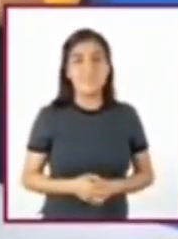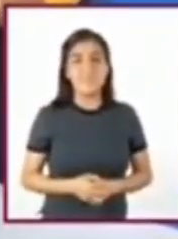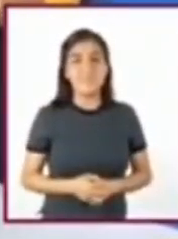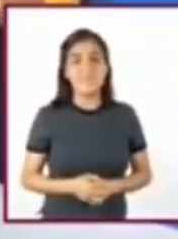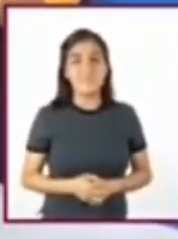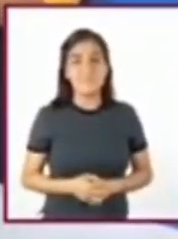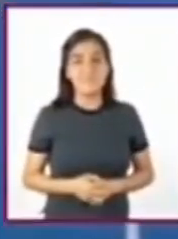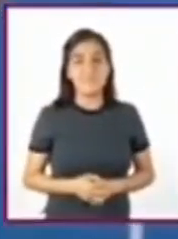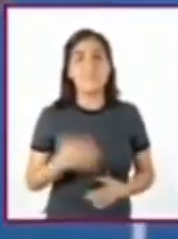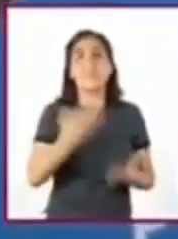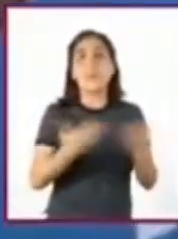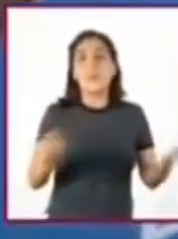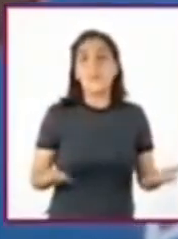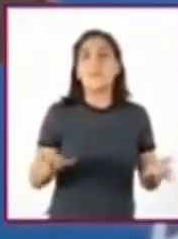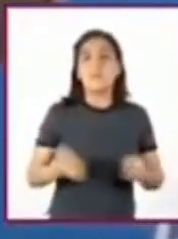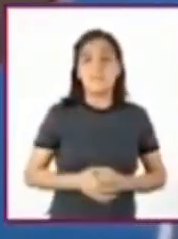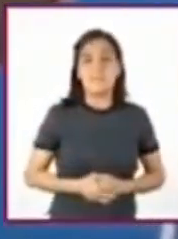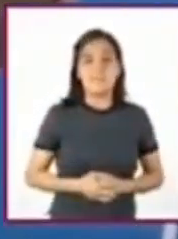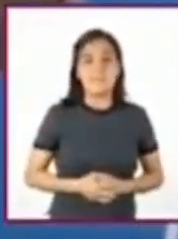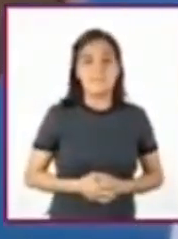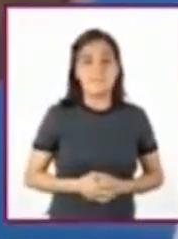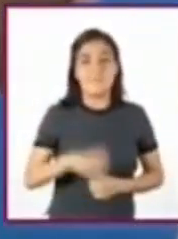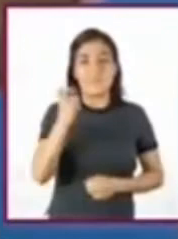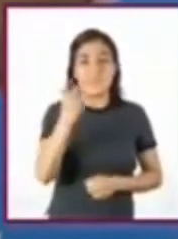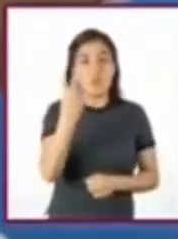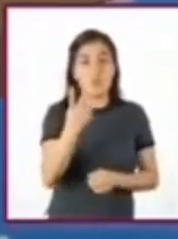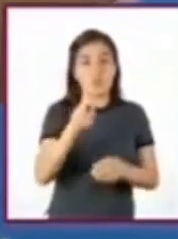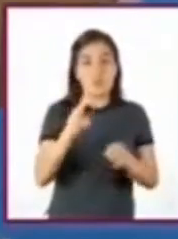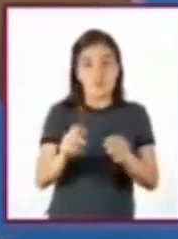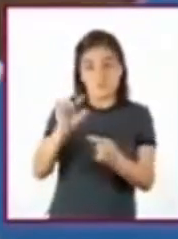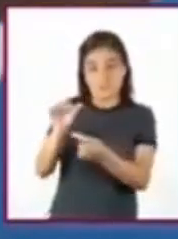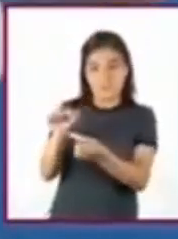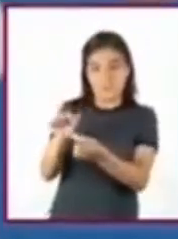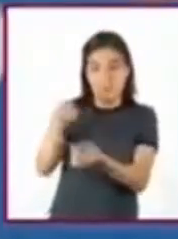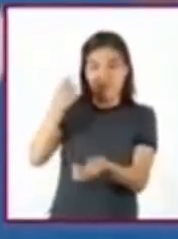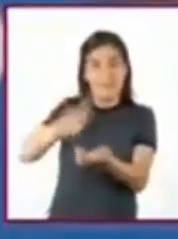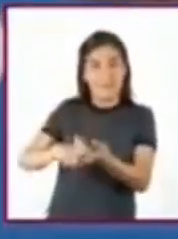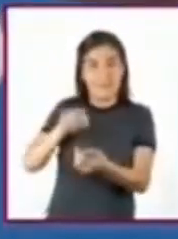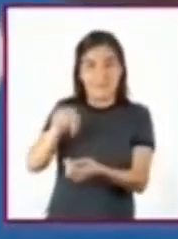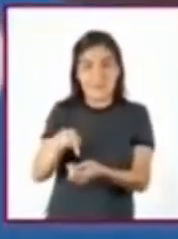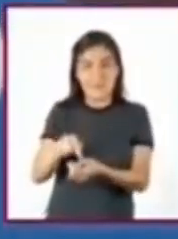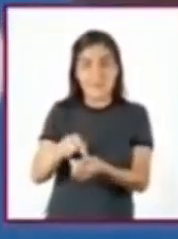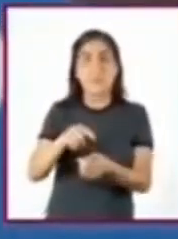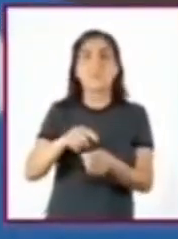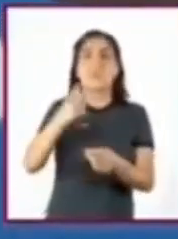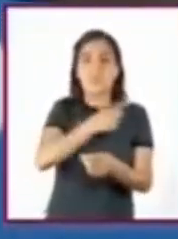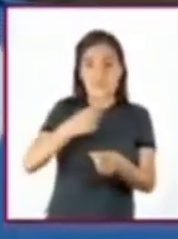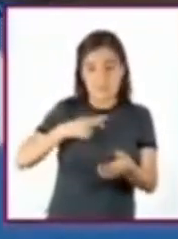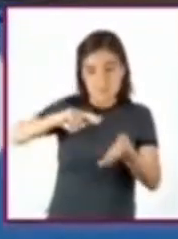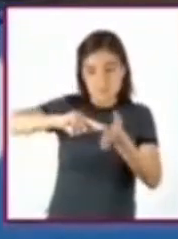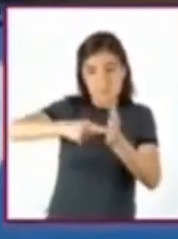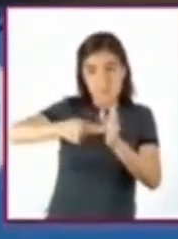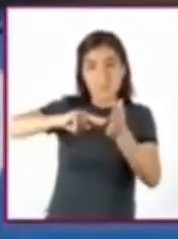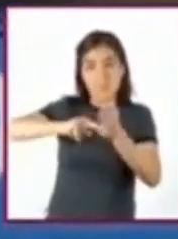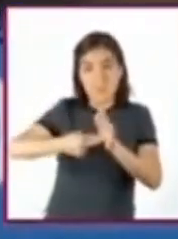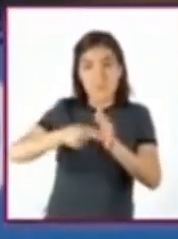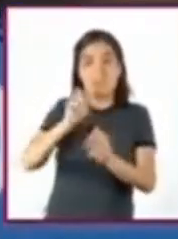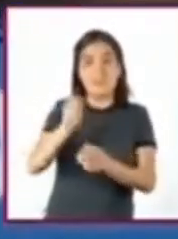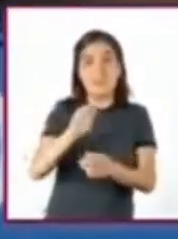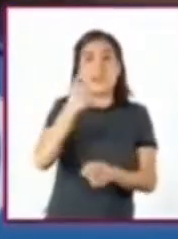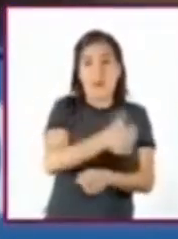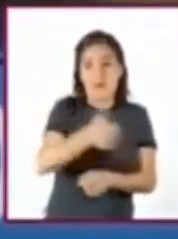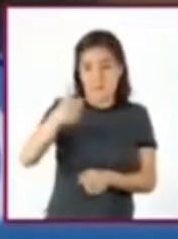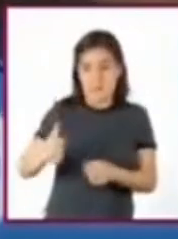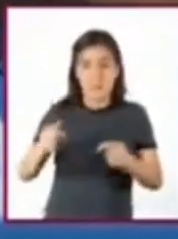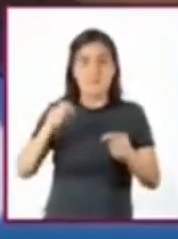¿Ahora qué debemos hacer? En los 2 tornillos que tiene el enchufe, debemos enroscar firmemente un extremo de cada polo